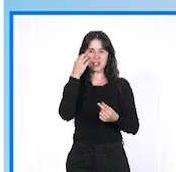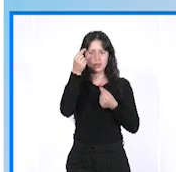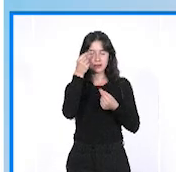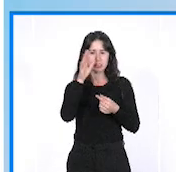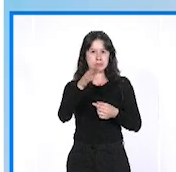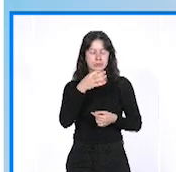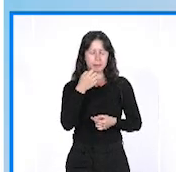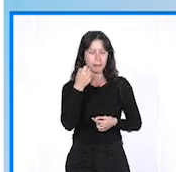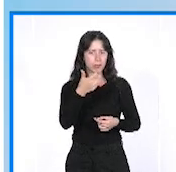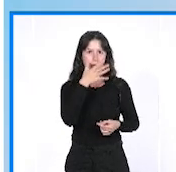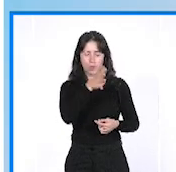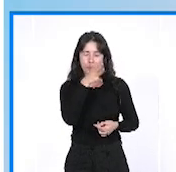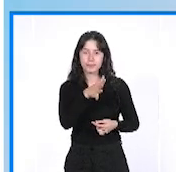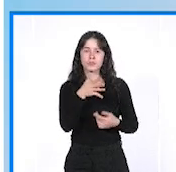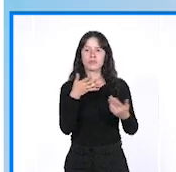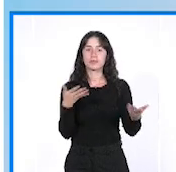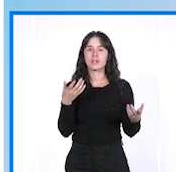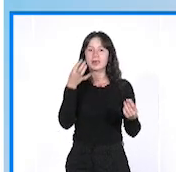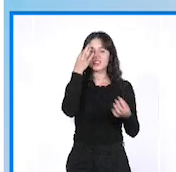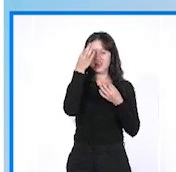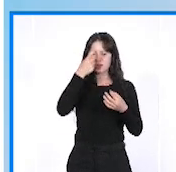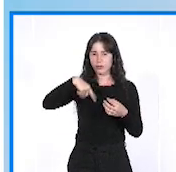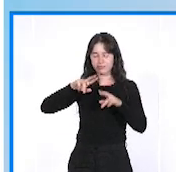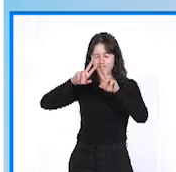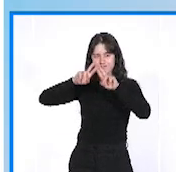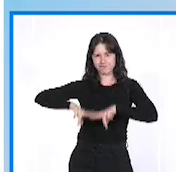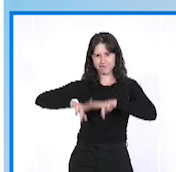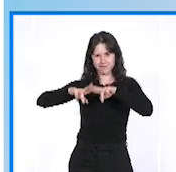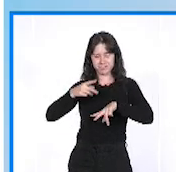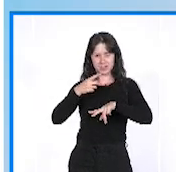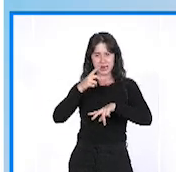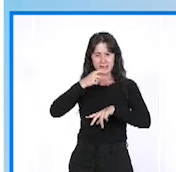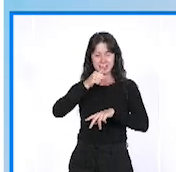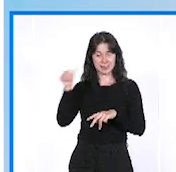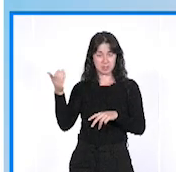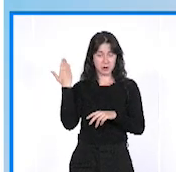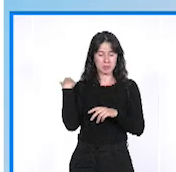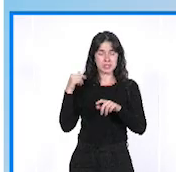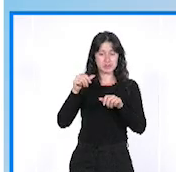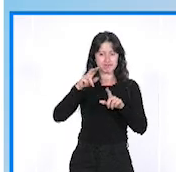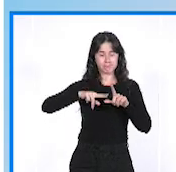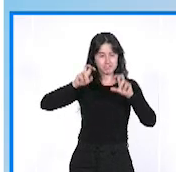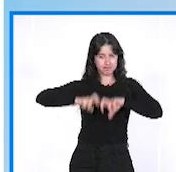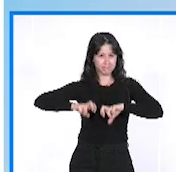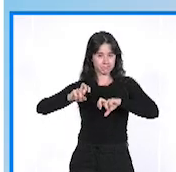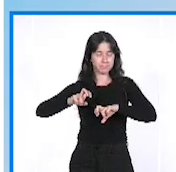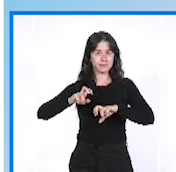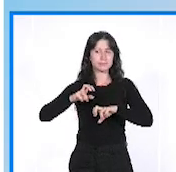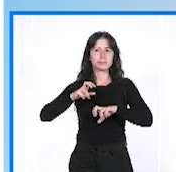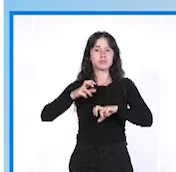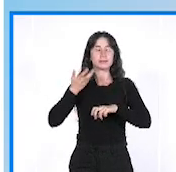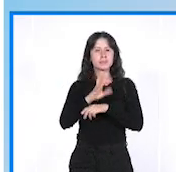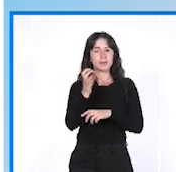spoiler eh pero los datos que estamos analizando que estaba analizando la semana pasada demuestran muy bien que las